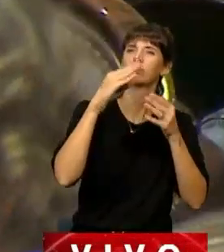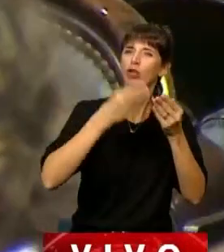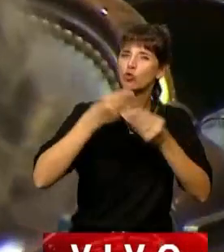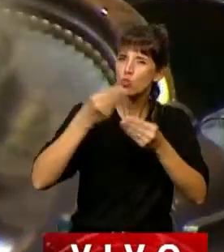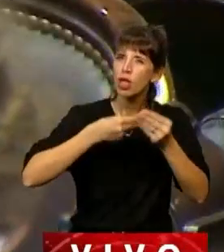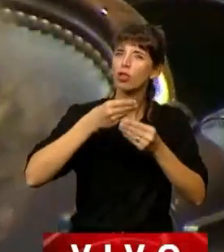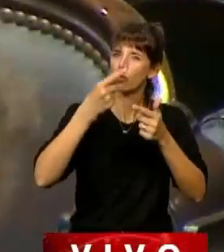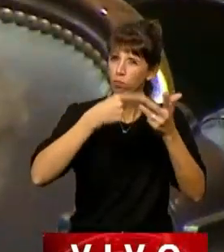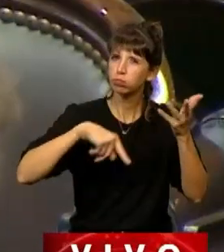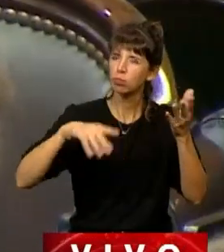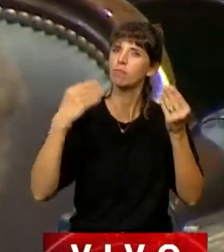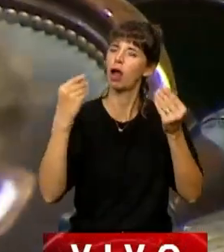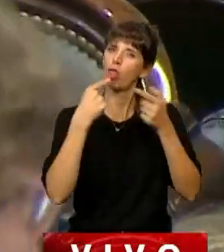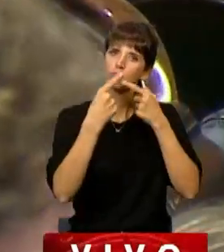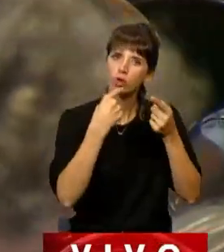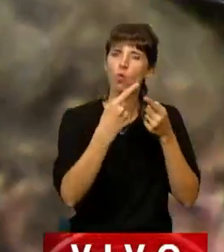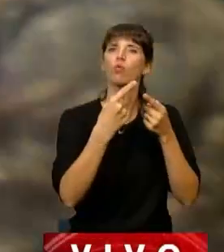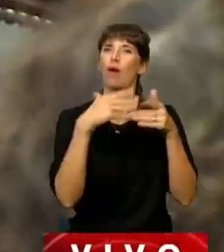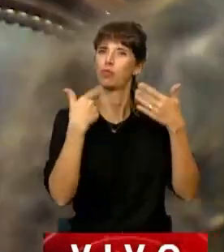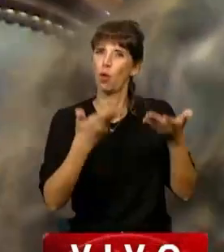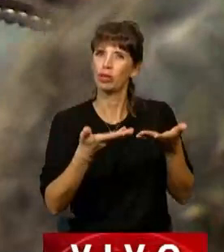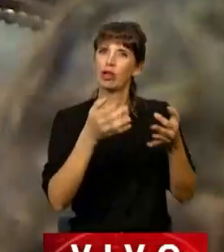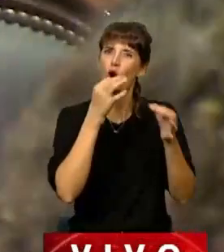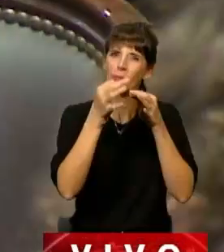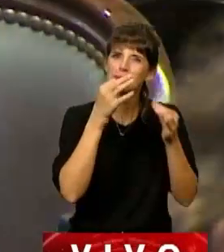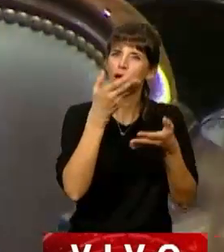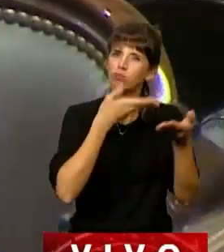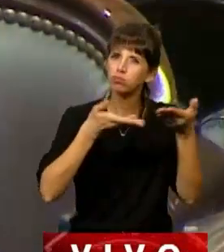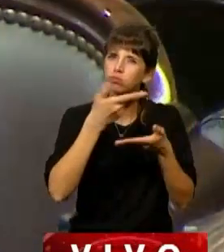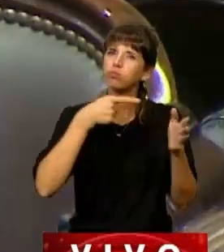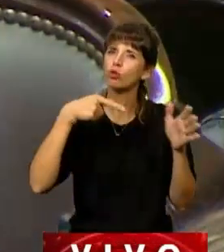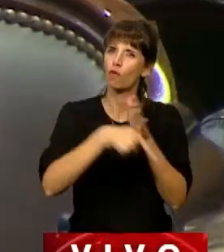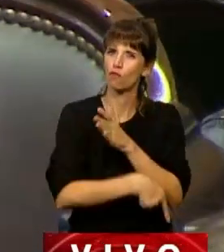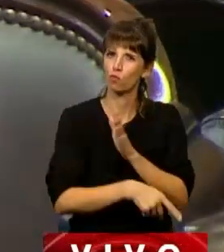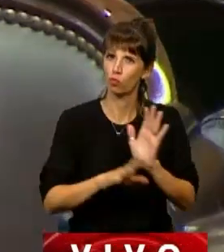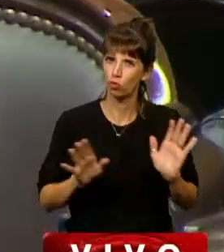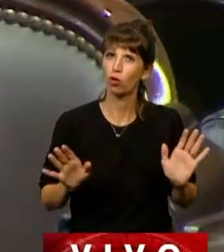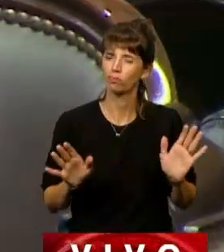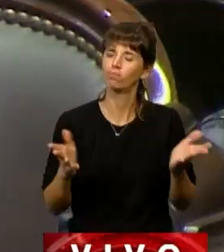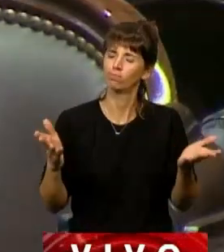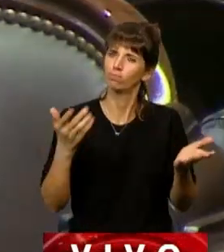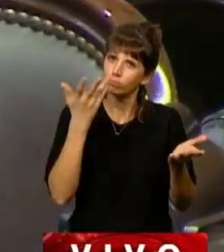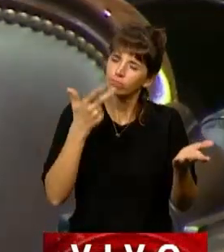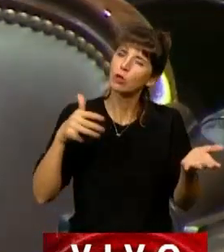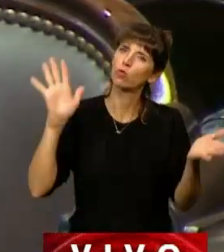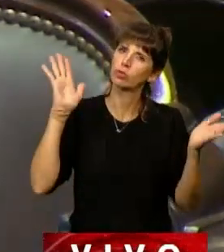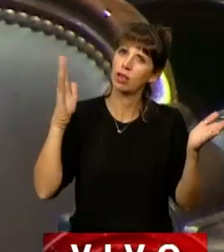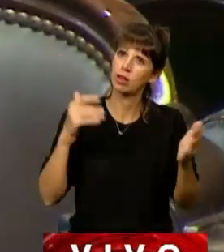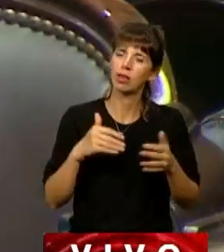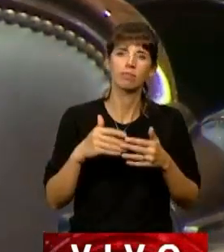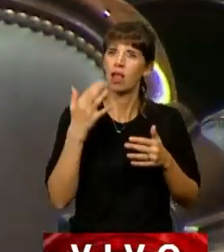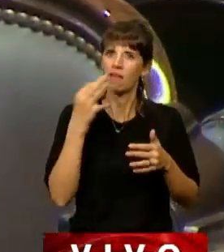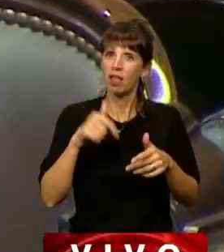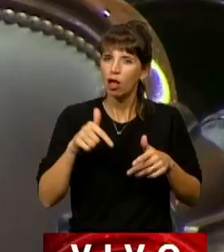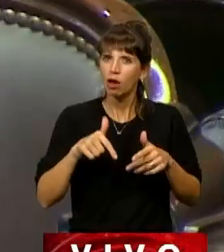poder salvar dudas, hacerles preguntas, poder generar un debate profundo como este tema se merece y no haber tenido este